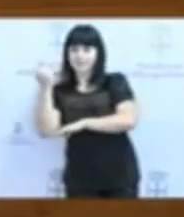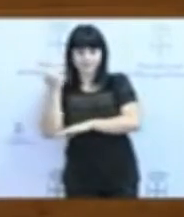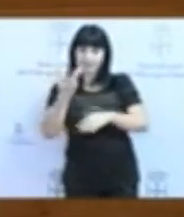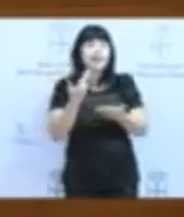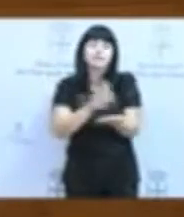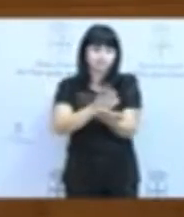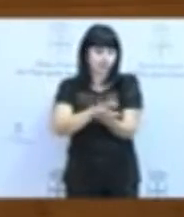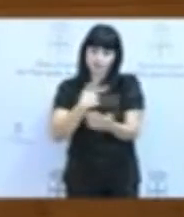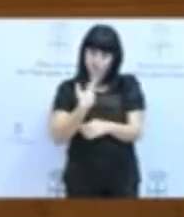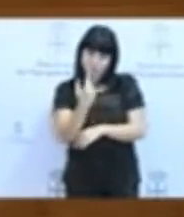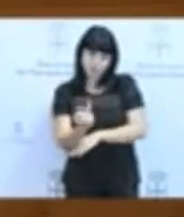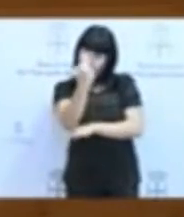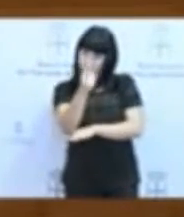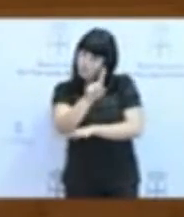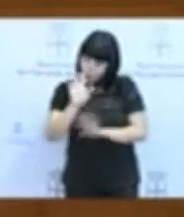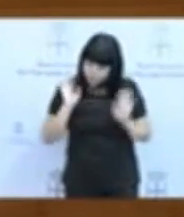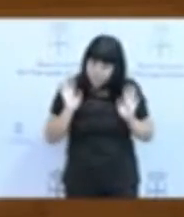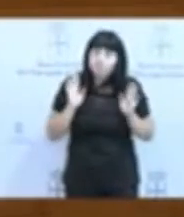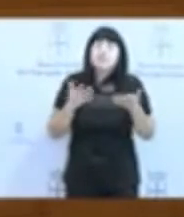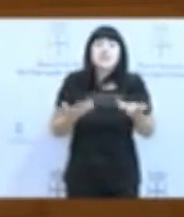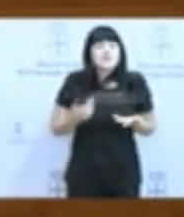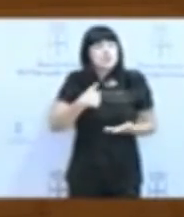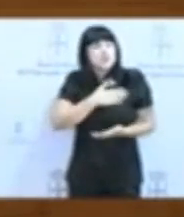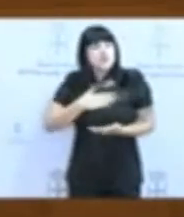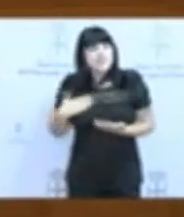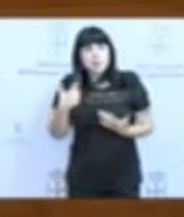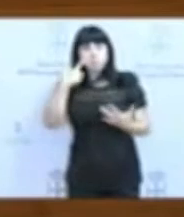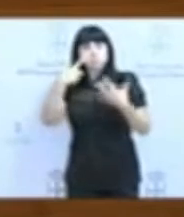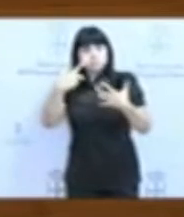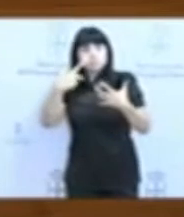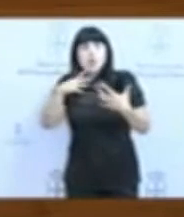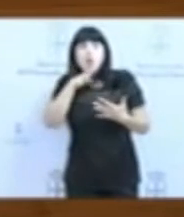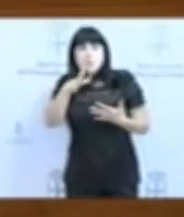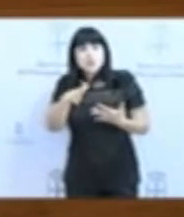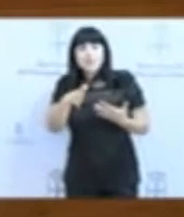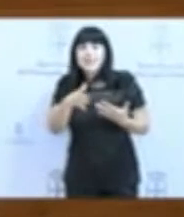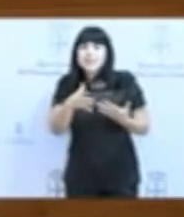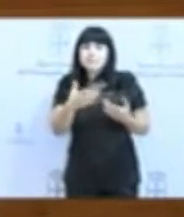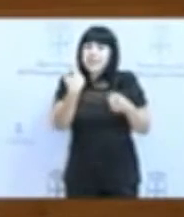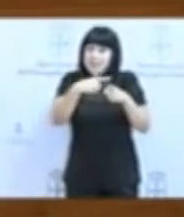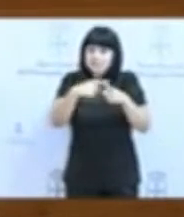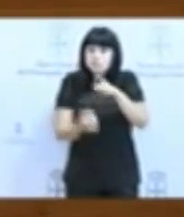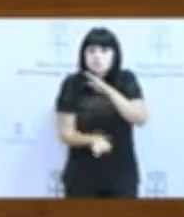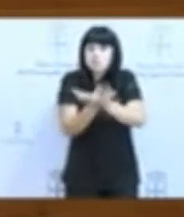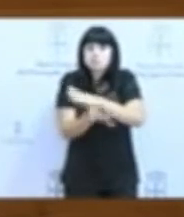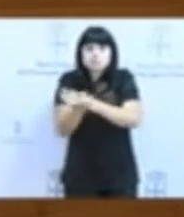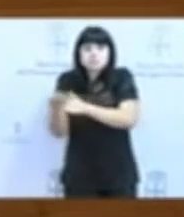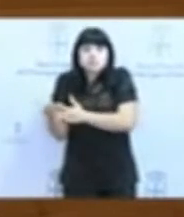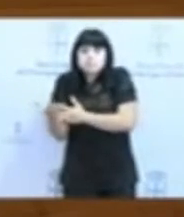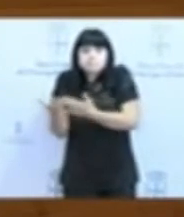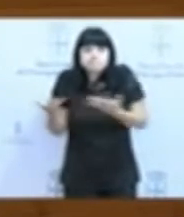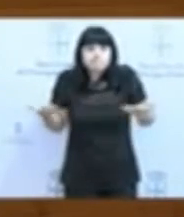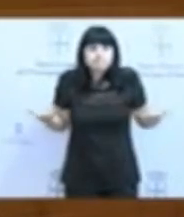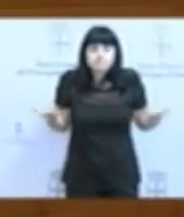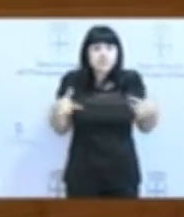por el brazo. Lo que quiero es llamar la atención sobre cómo en determinadas ocasiones las cosas pasan donde menos se espera. Y los